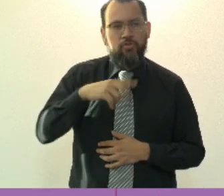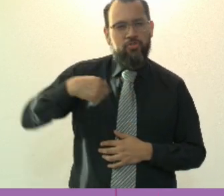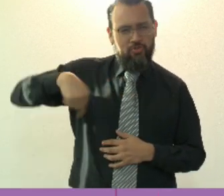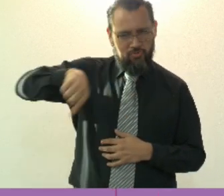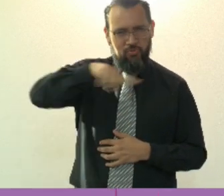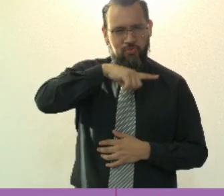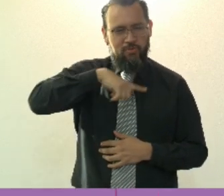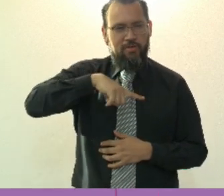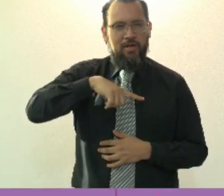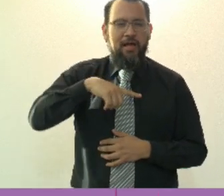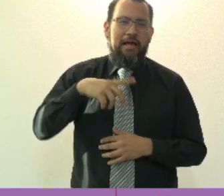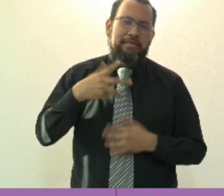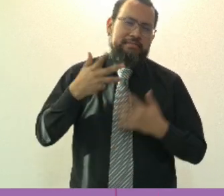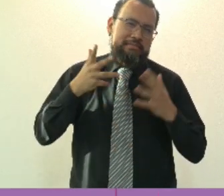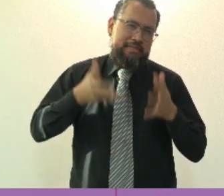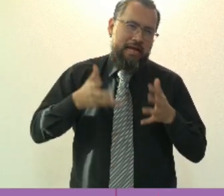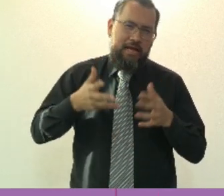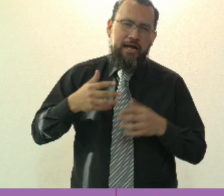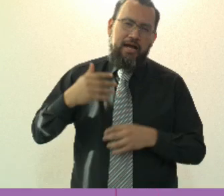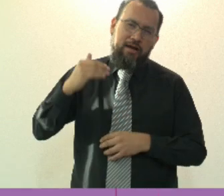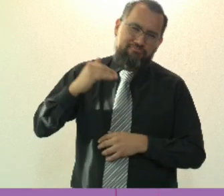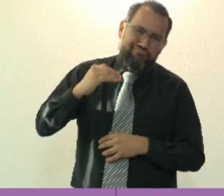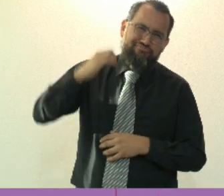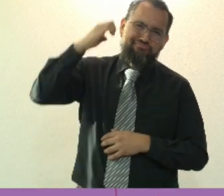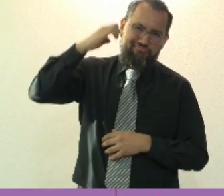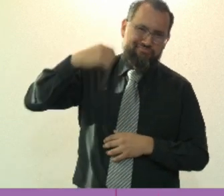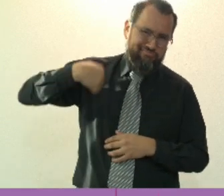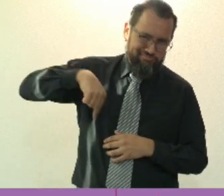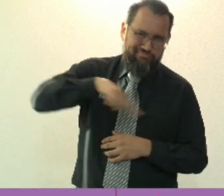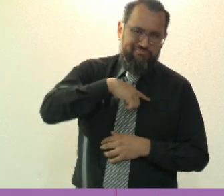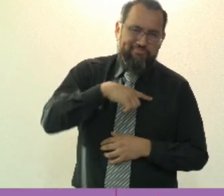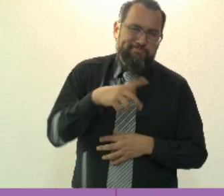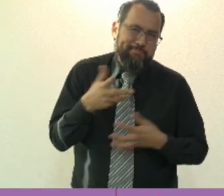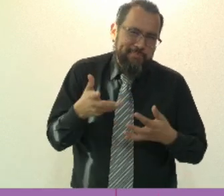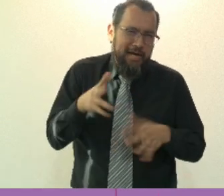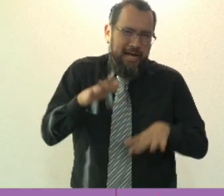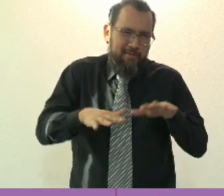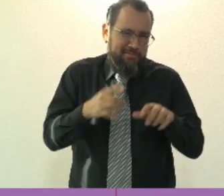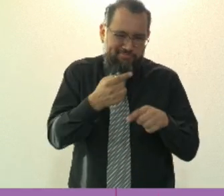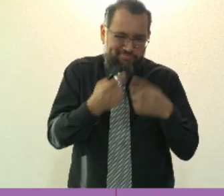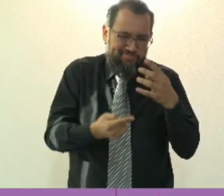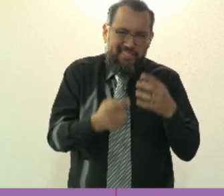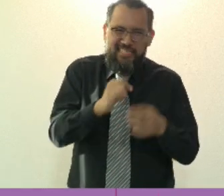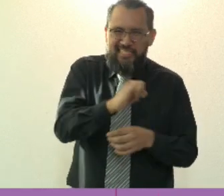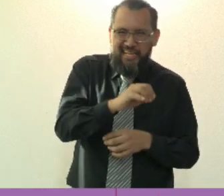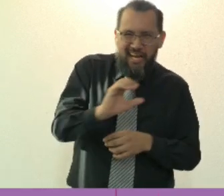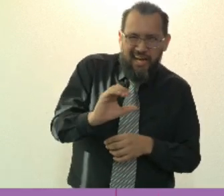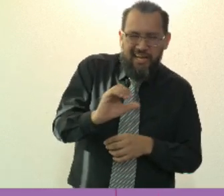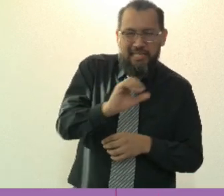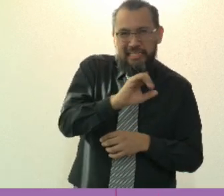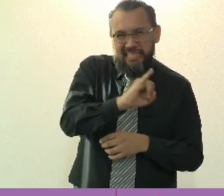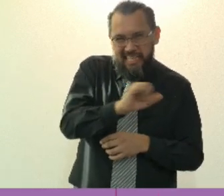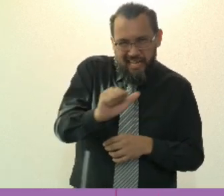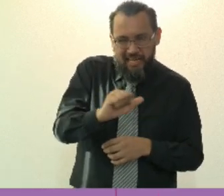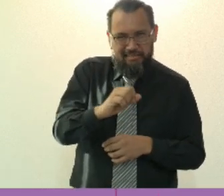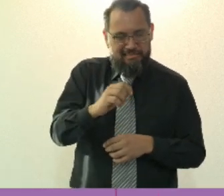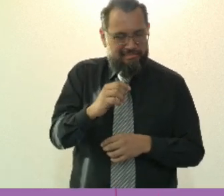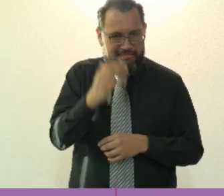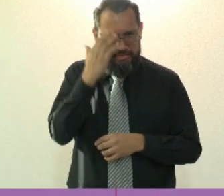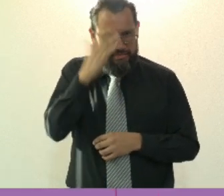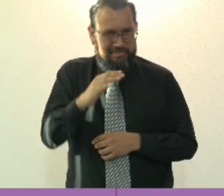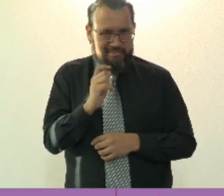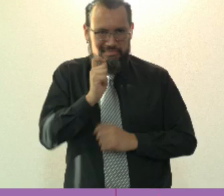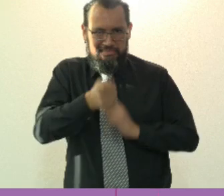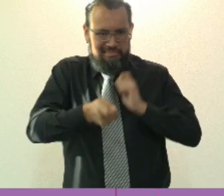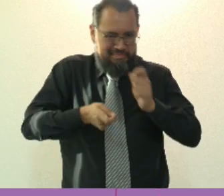somos generación Timbiriche o antes, desconocemos cómo trabaja la inteligencia artificial y es tan sencillo